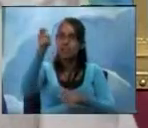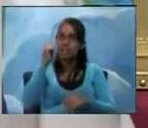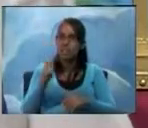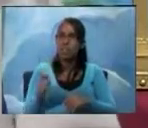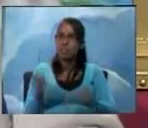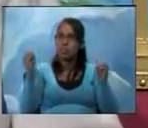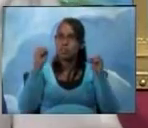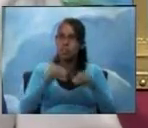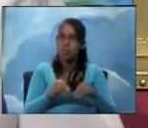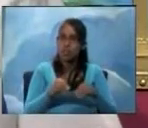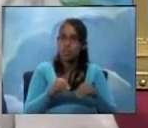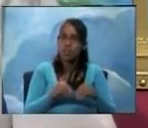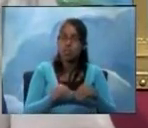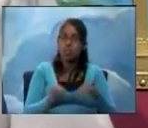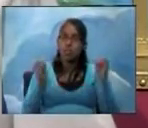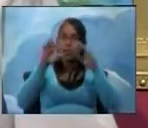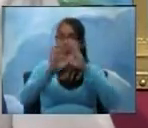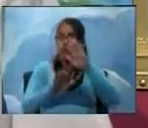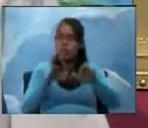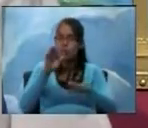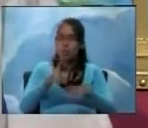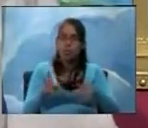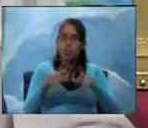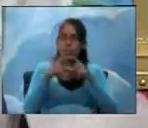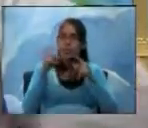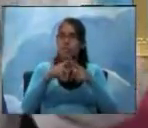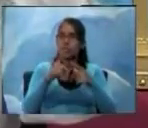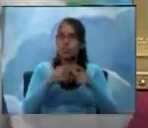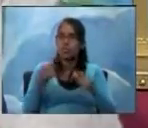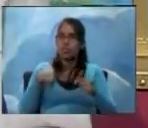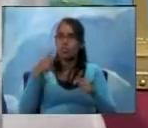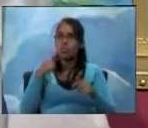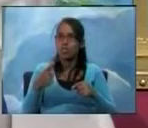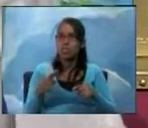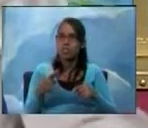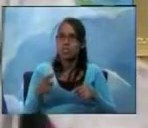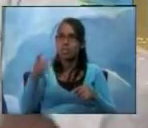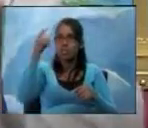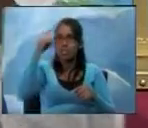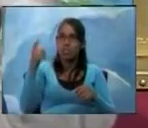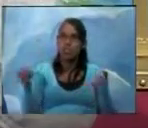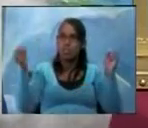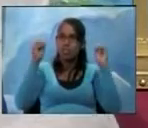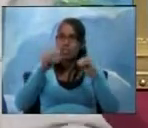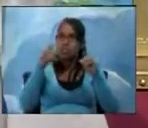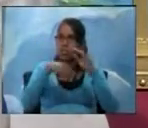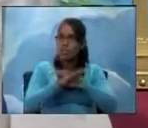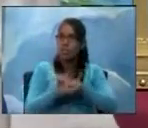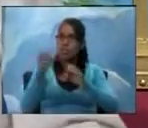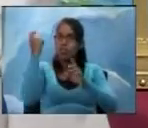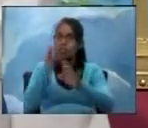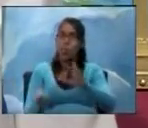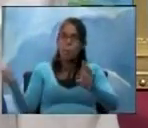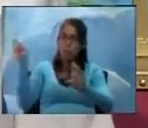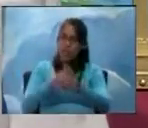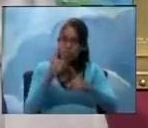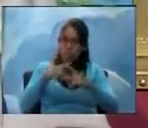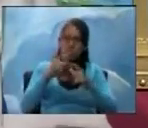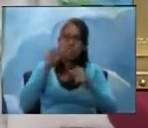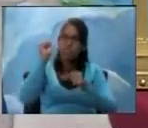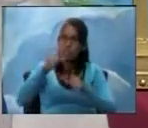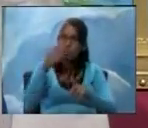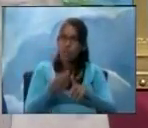los pies sobre los bancos. Y yo dije, este es el día, si los vuelve a poner, este es el día que yo le voy a dar unos palazos, se lo voy a